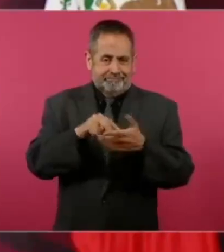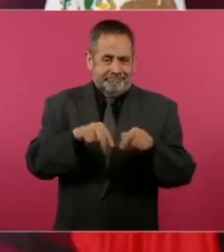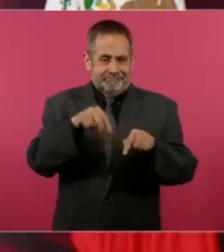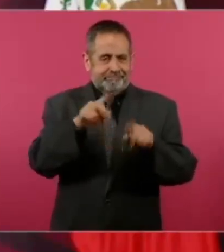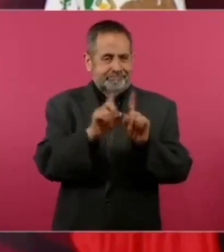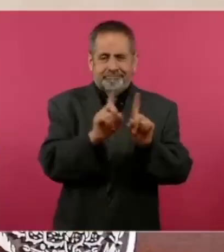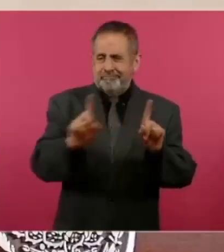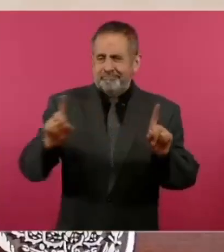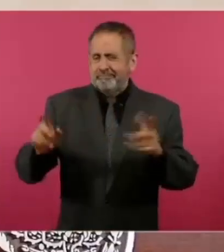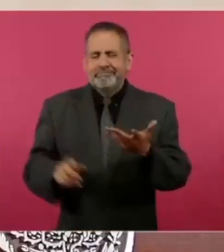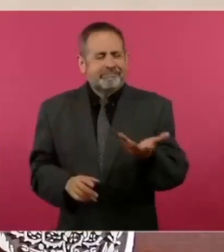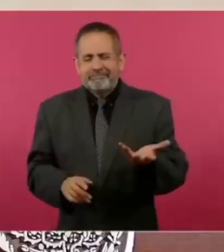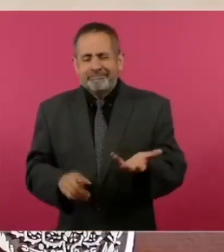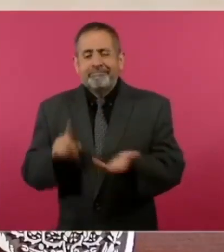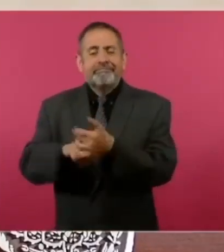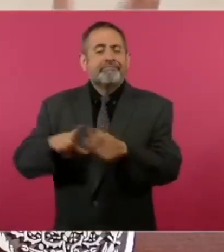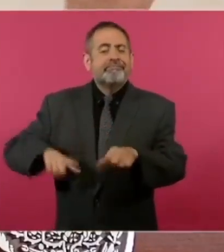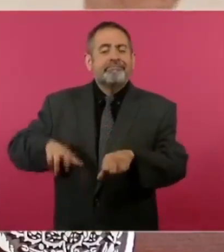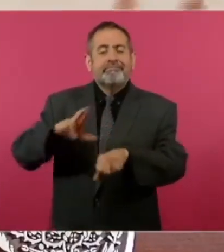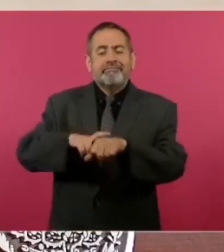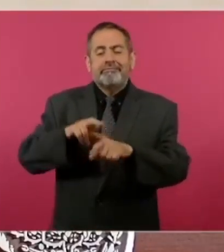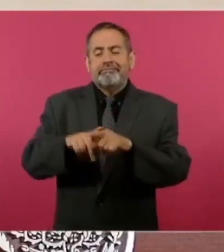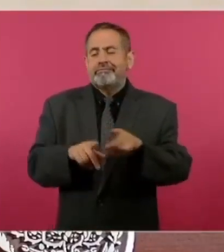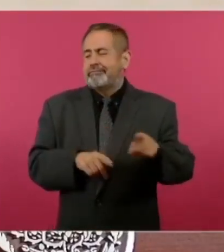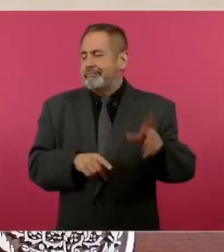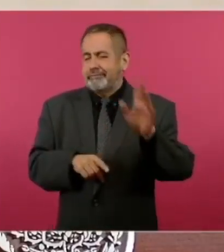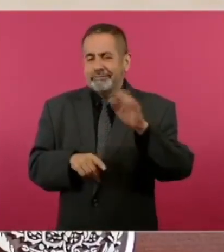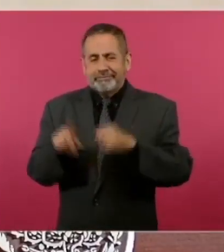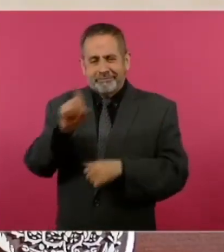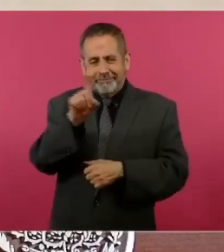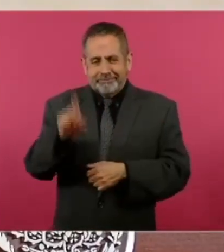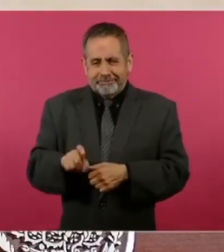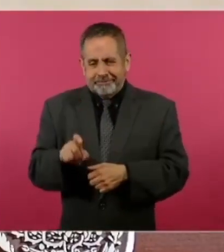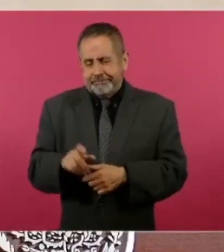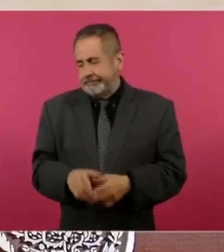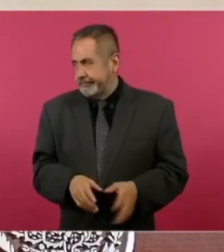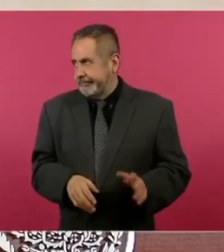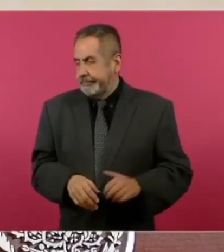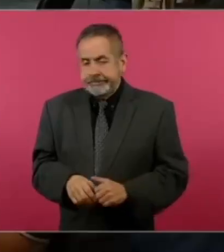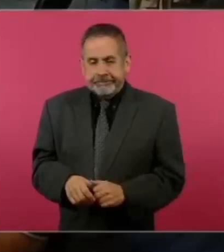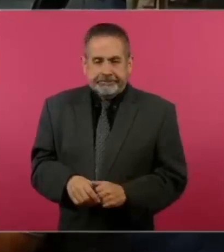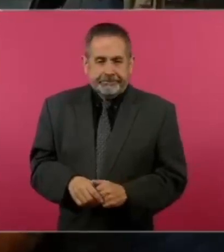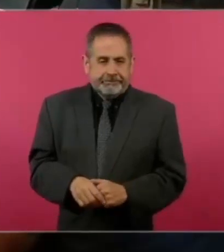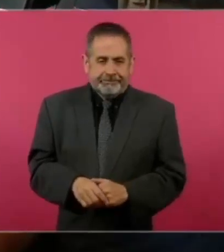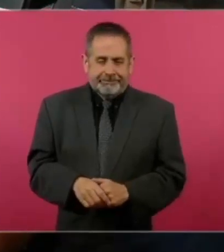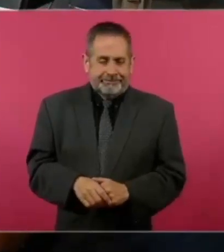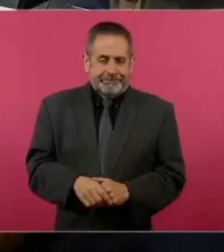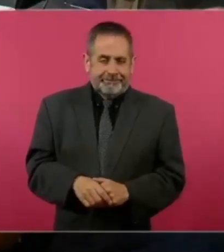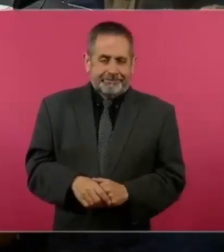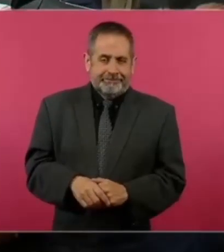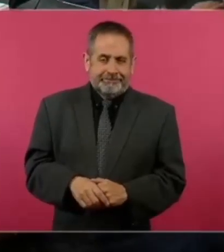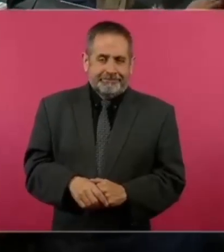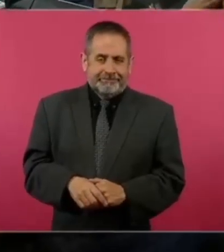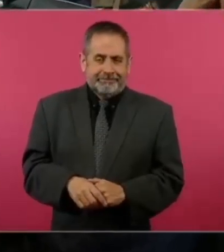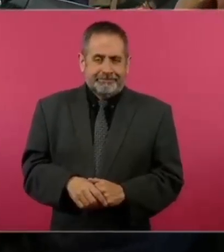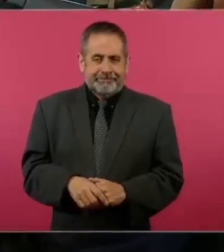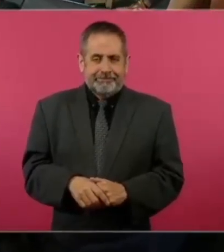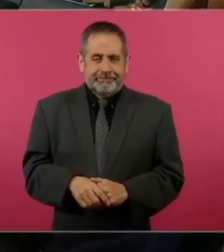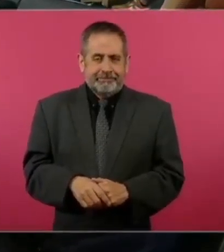Todo eso que está haciendo el gobernador de Texas es,